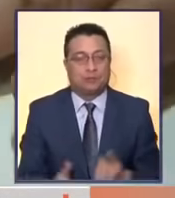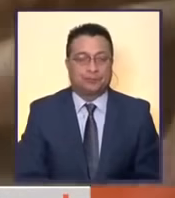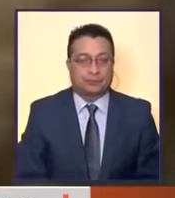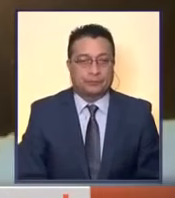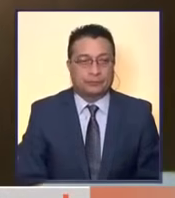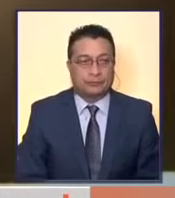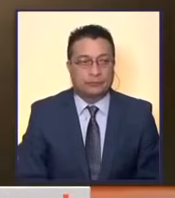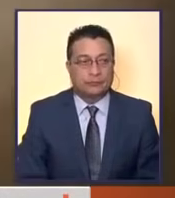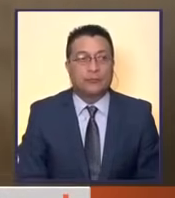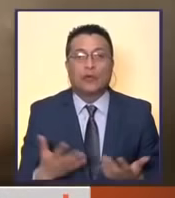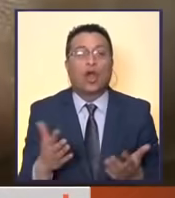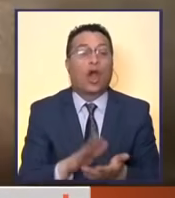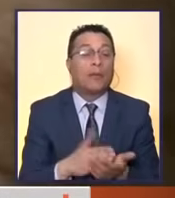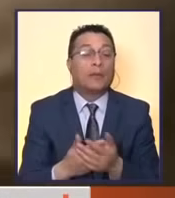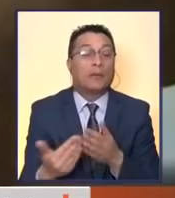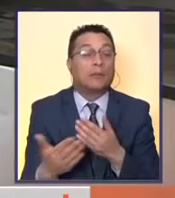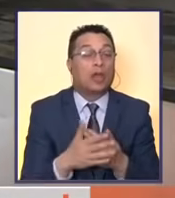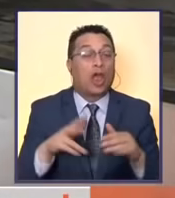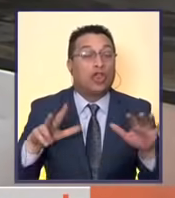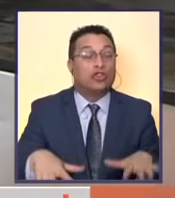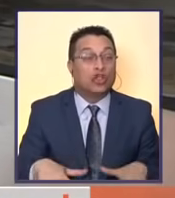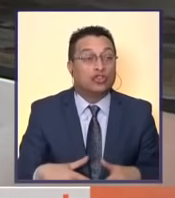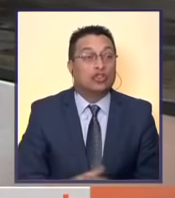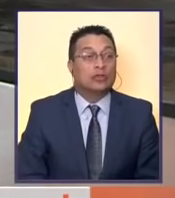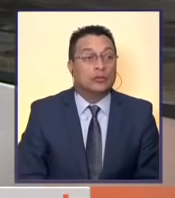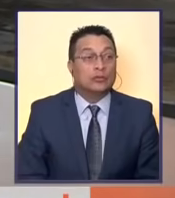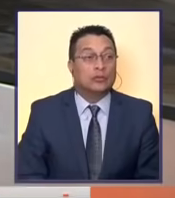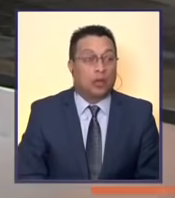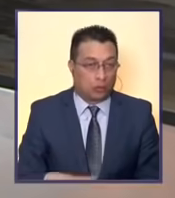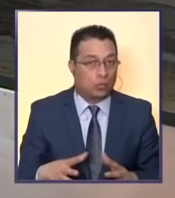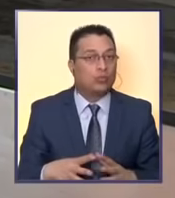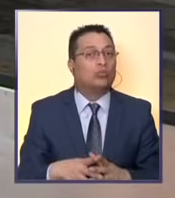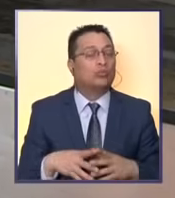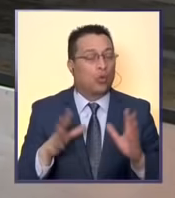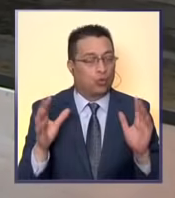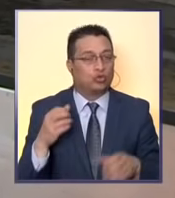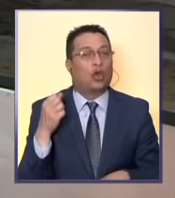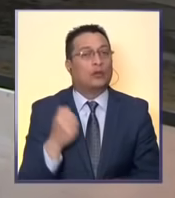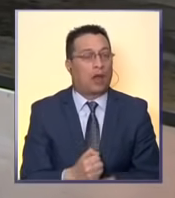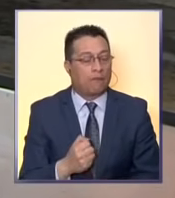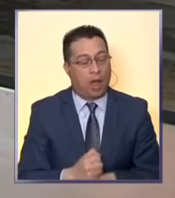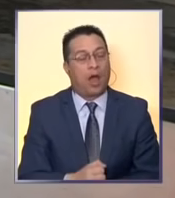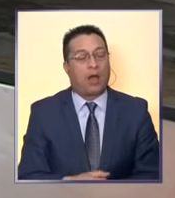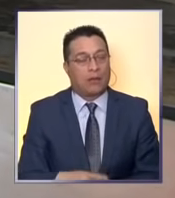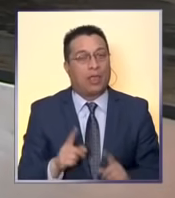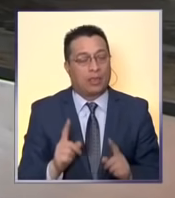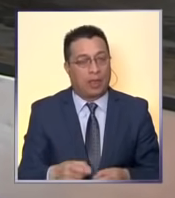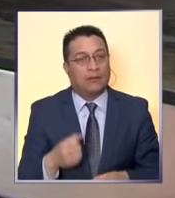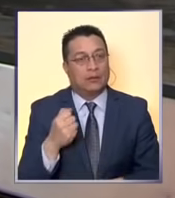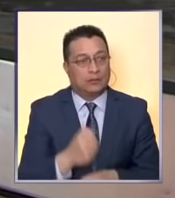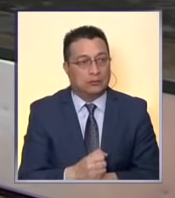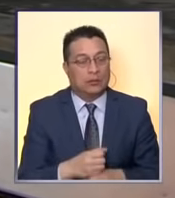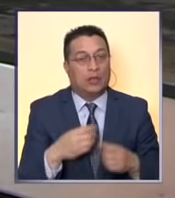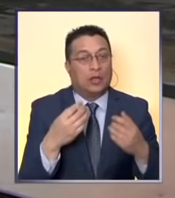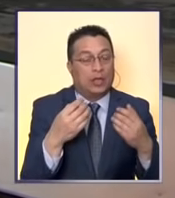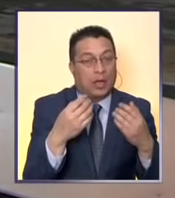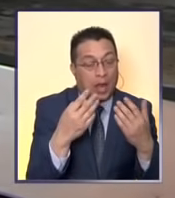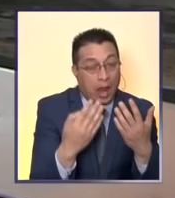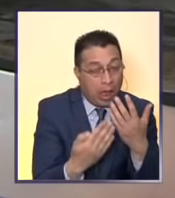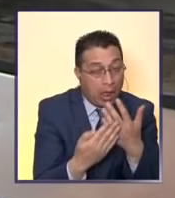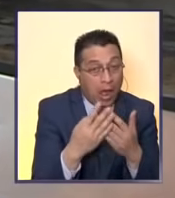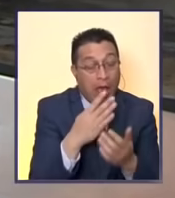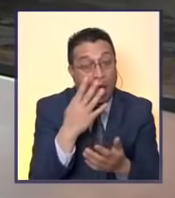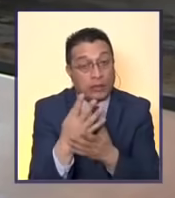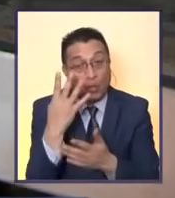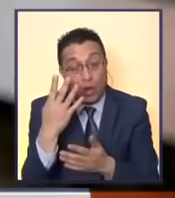¿Cómo está el 18? Para el 18 es mucho trabajo. Tenemos que trabajar de 9 a 4 de la tarde y después ponerse